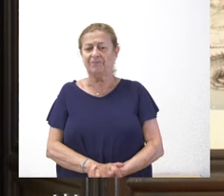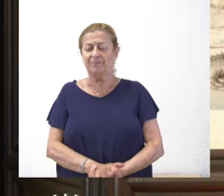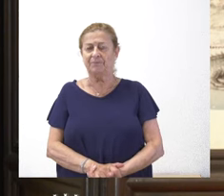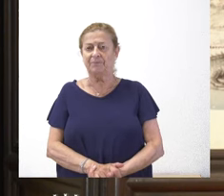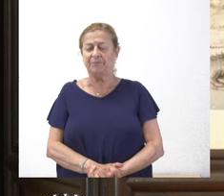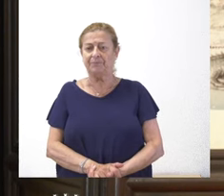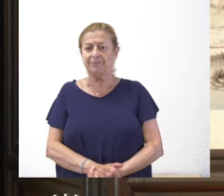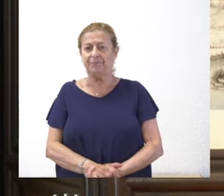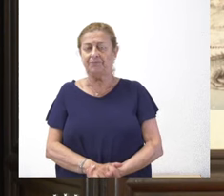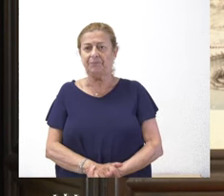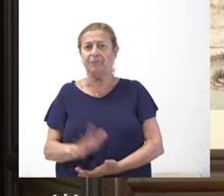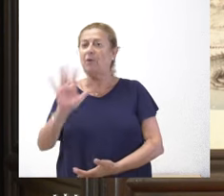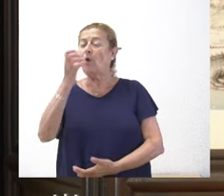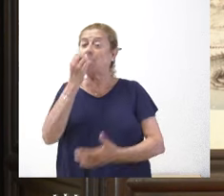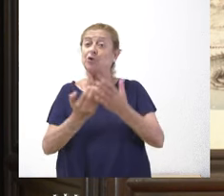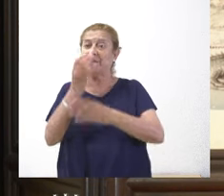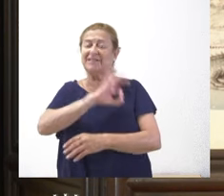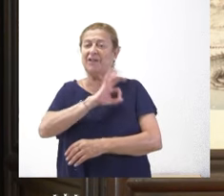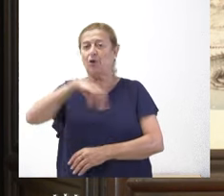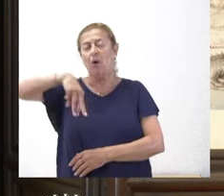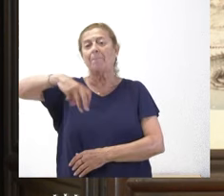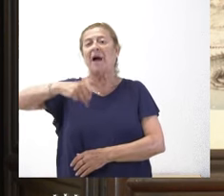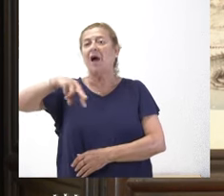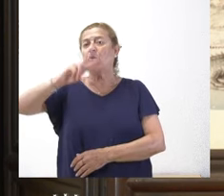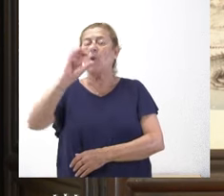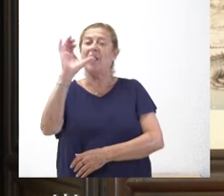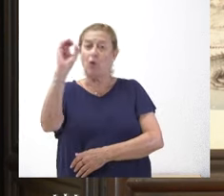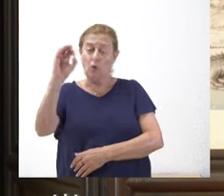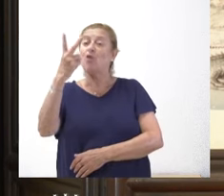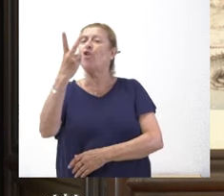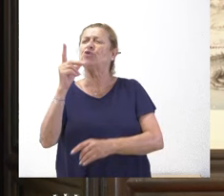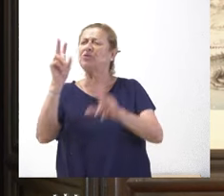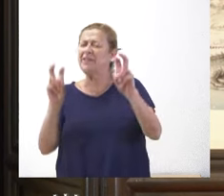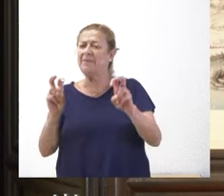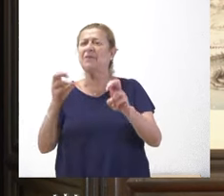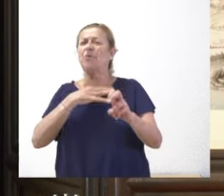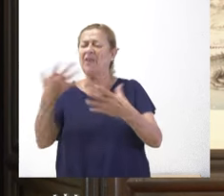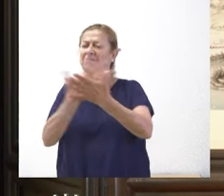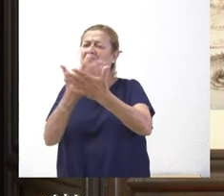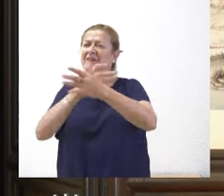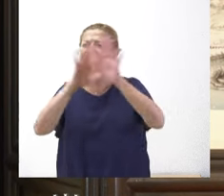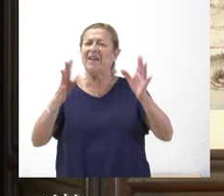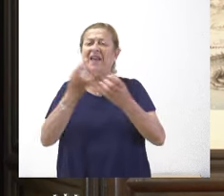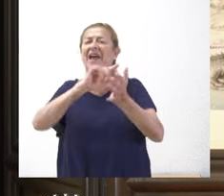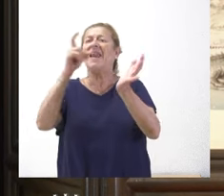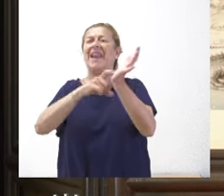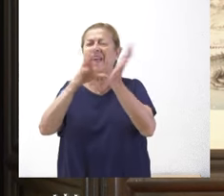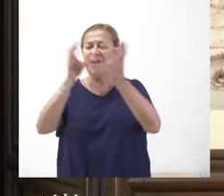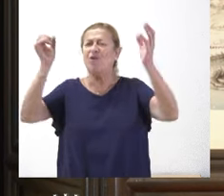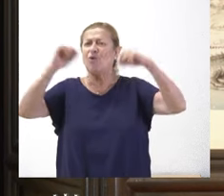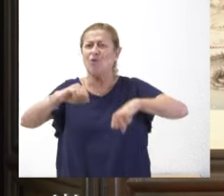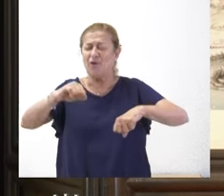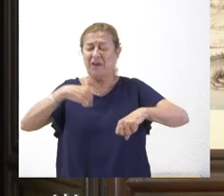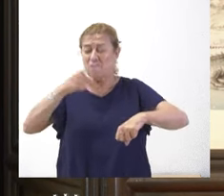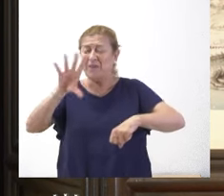personal Hola Buenos días señor mayoco eh dos consultas podría aclarar qué va a ser de la ley de Concordia que no he entendido bien A qué se refería